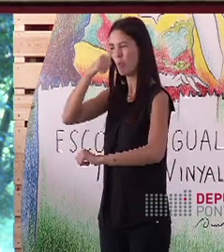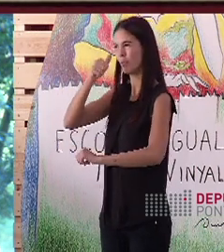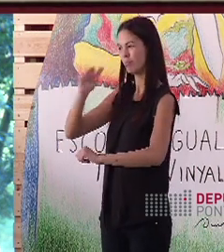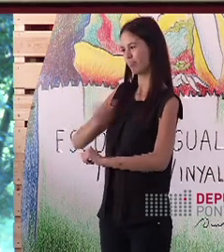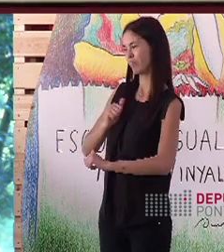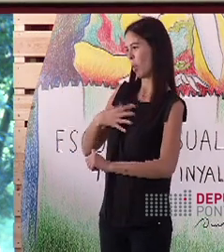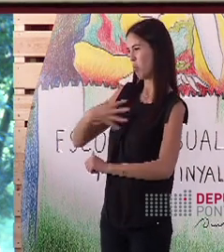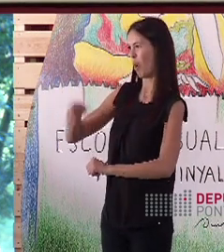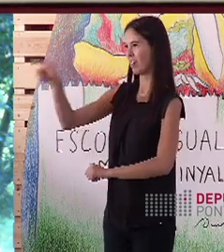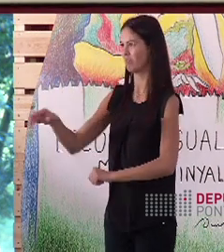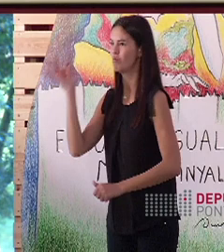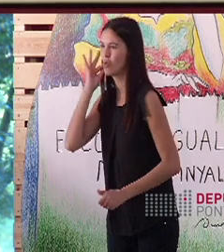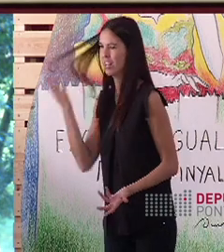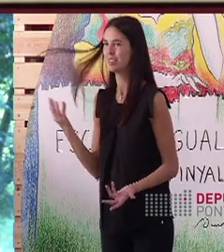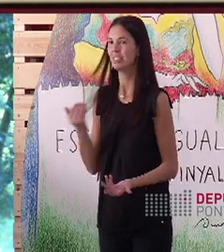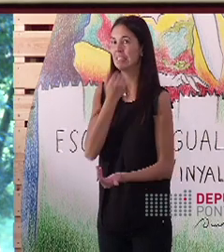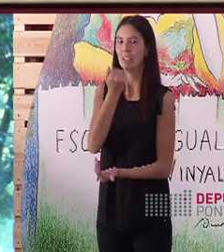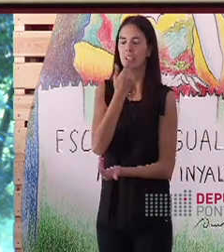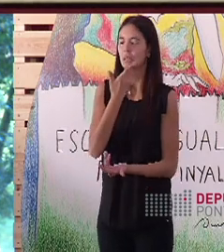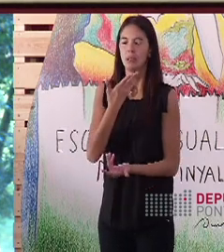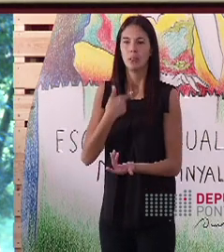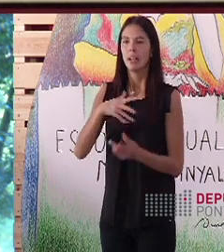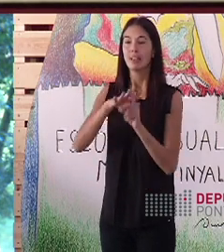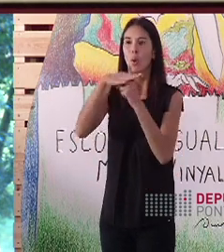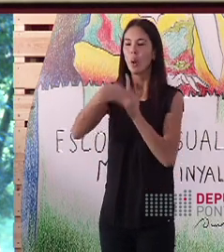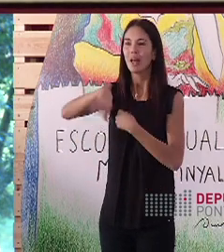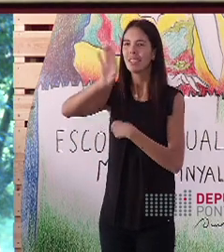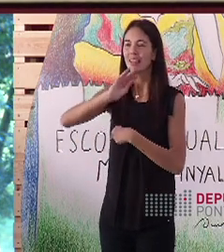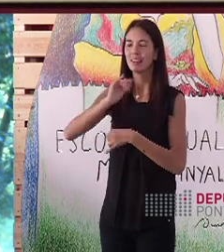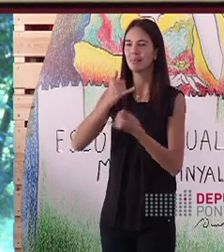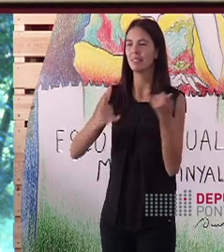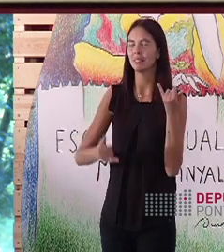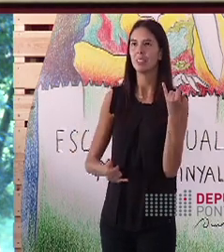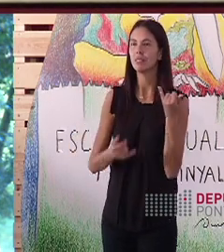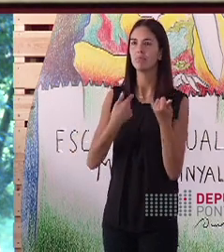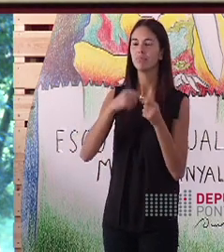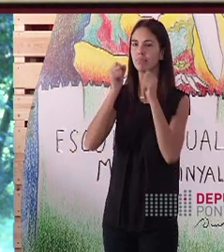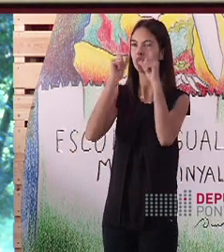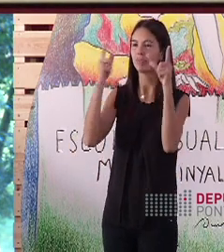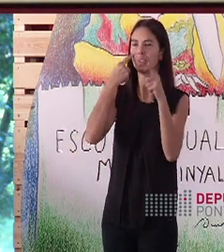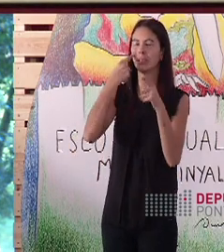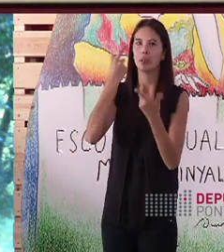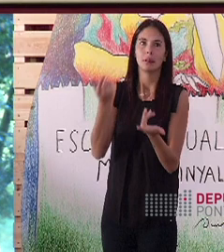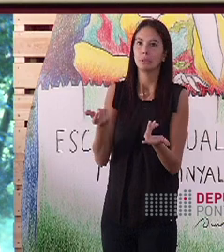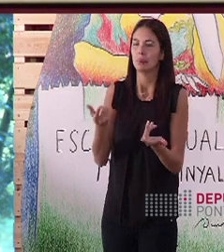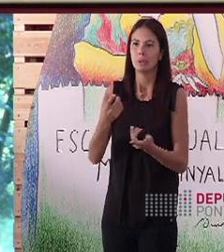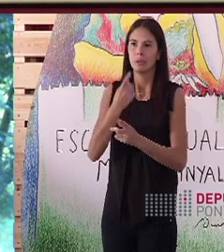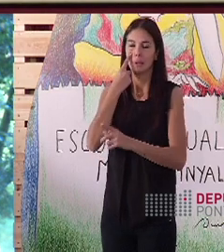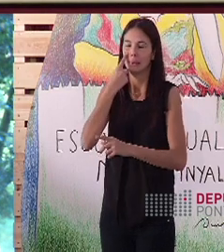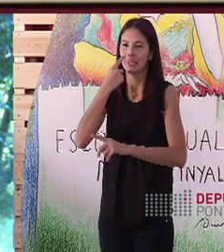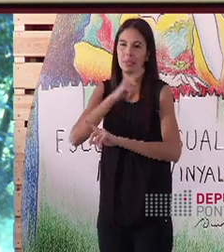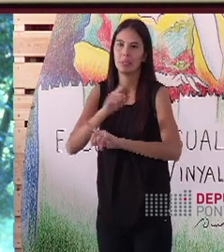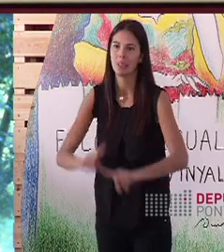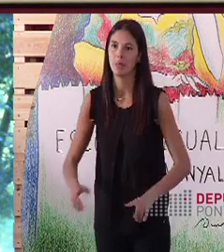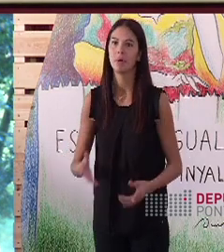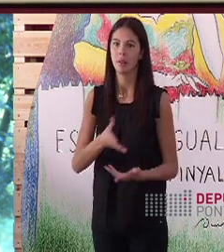algo que, cuando se llega a comprender, se entiende que es una barbarie. Por eso el abolicionismo tiene la